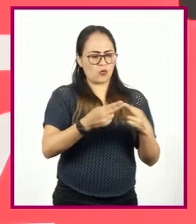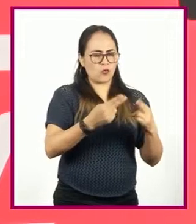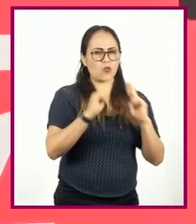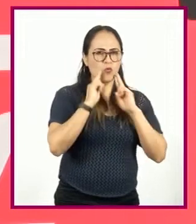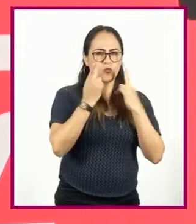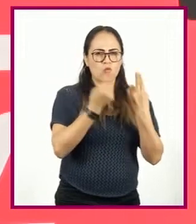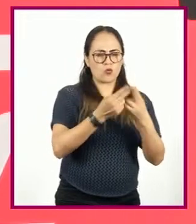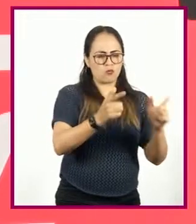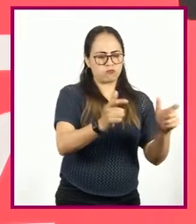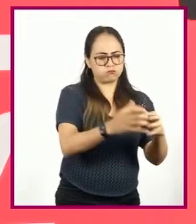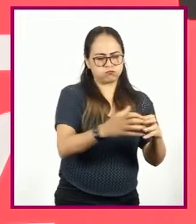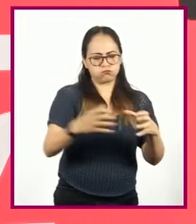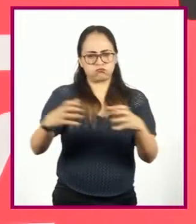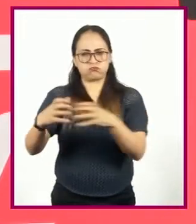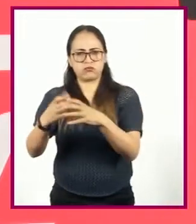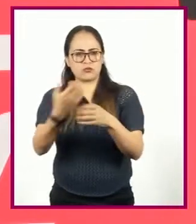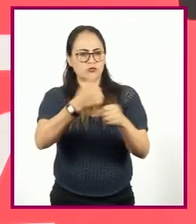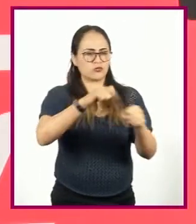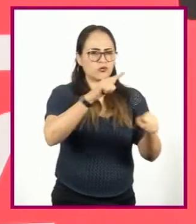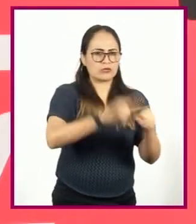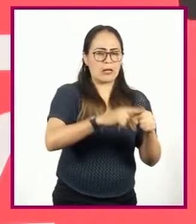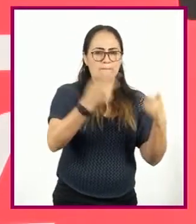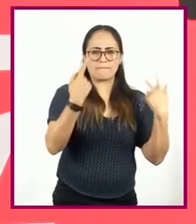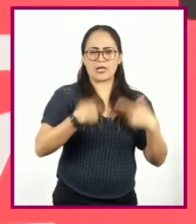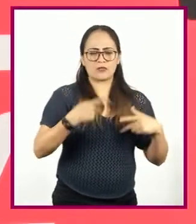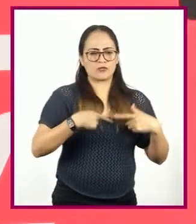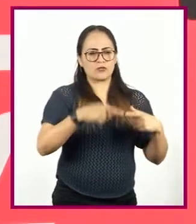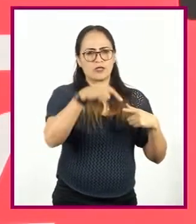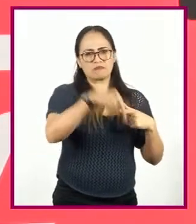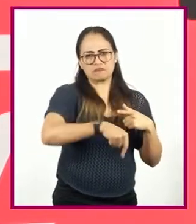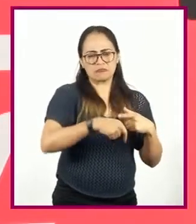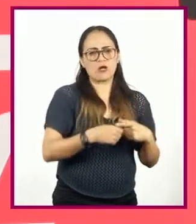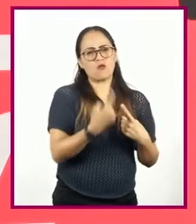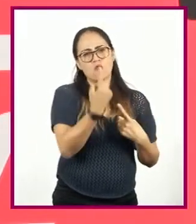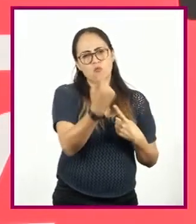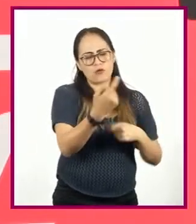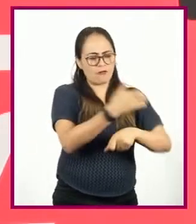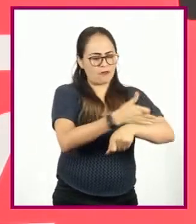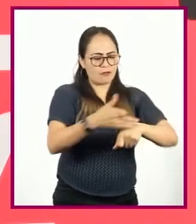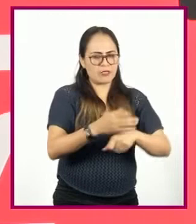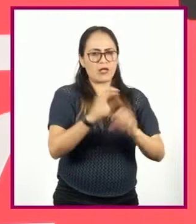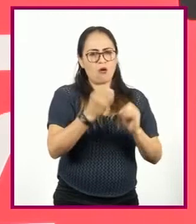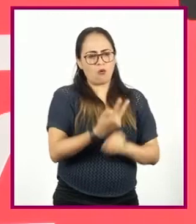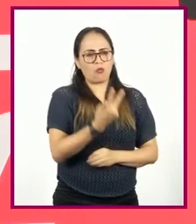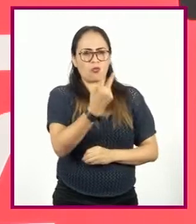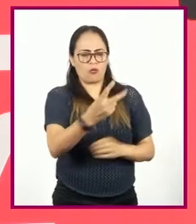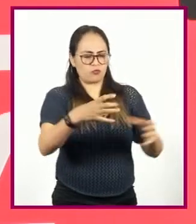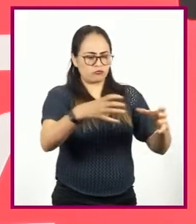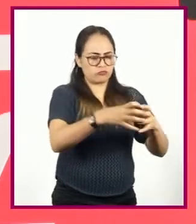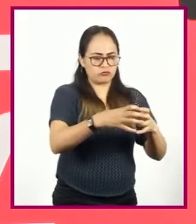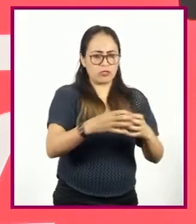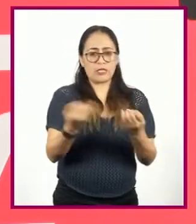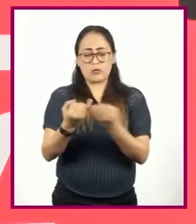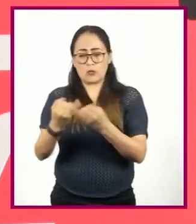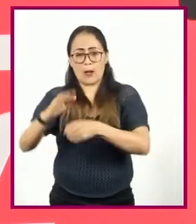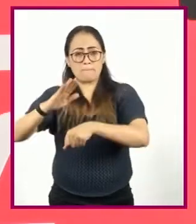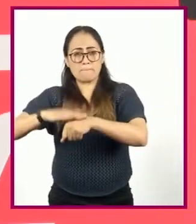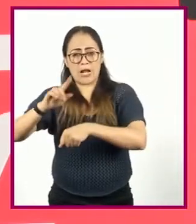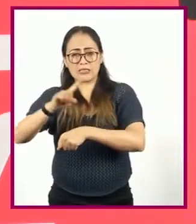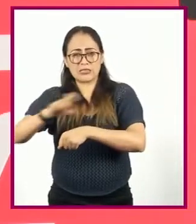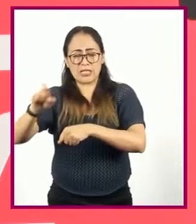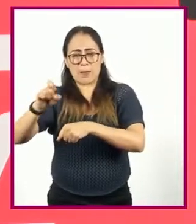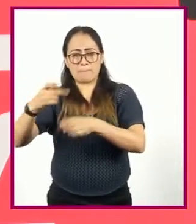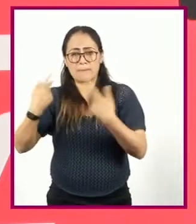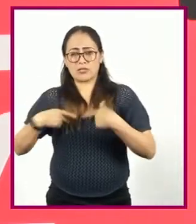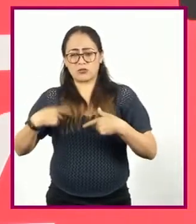sociales. Una integrada por decenas de personas de una o 2 familias y otra formada por centenas de individuos de